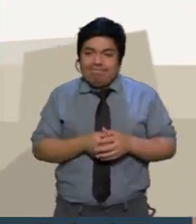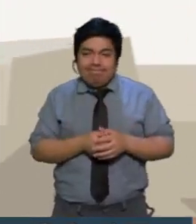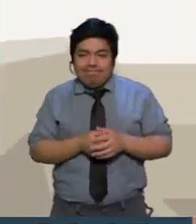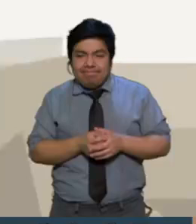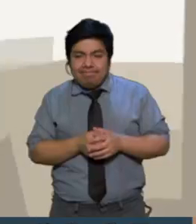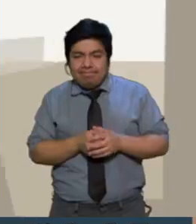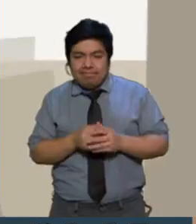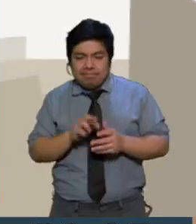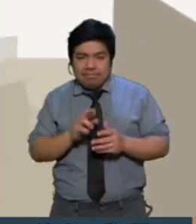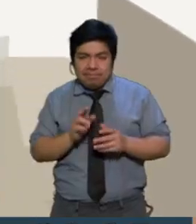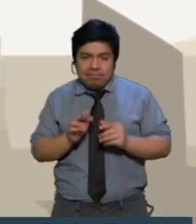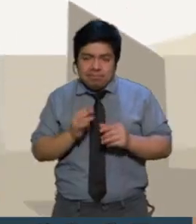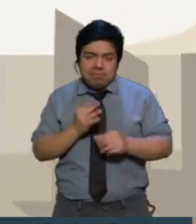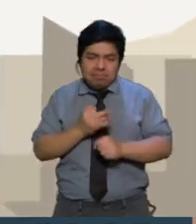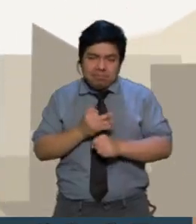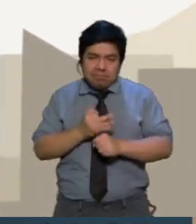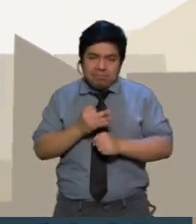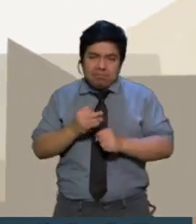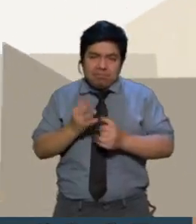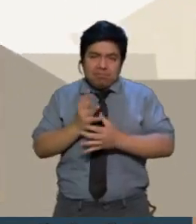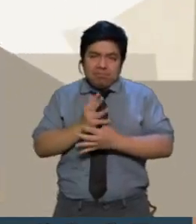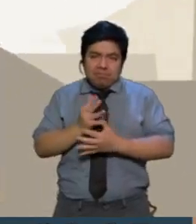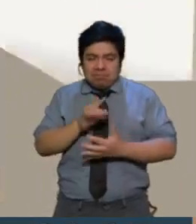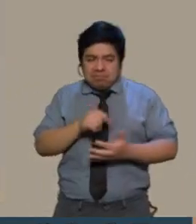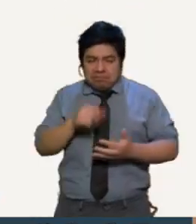si ante esta,